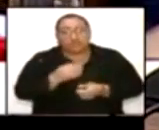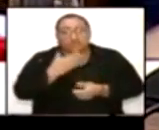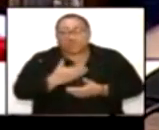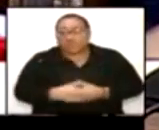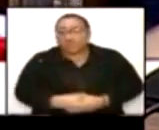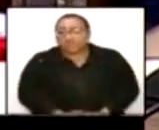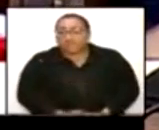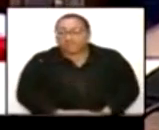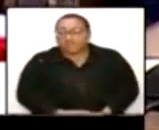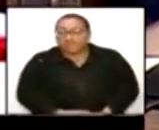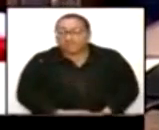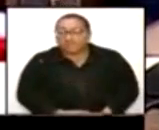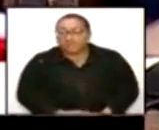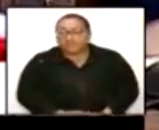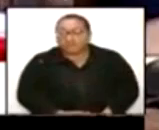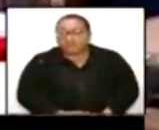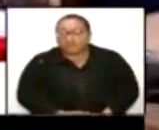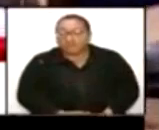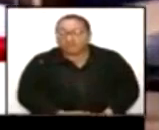violencia.